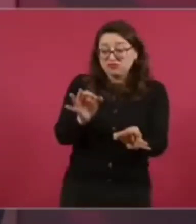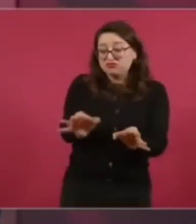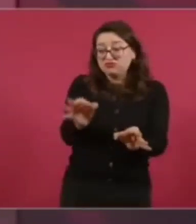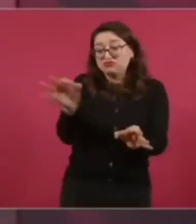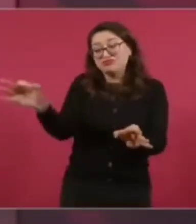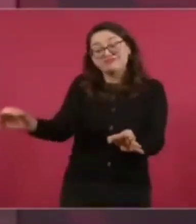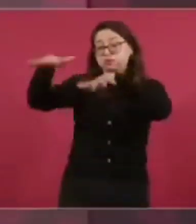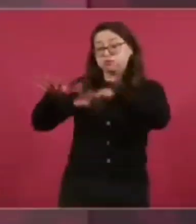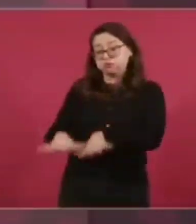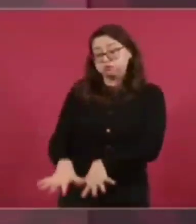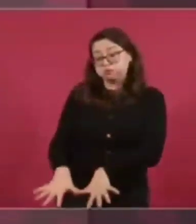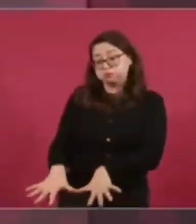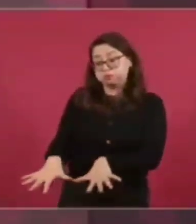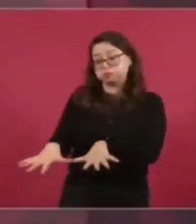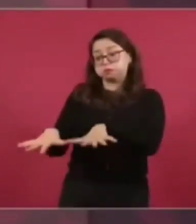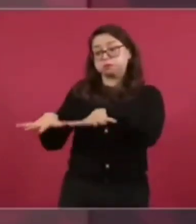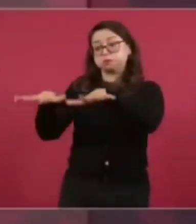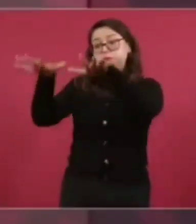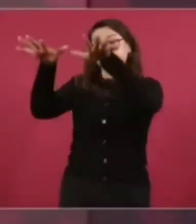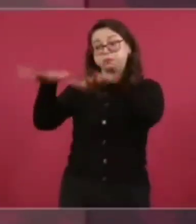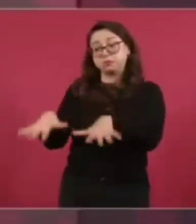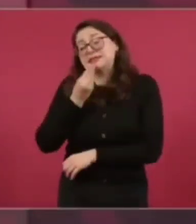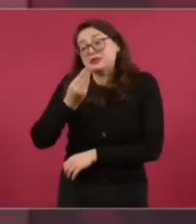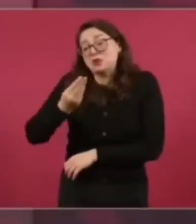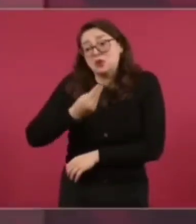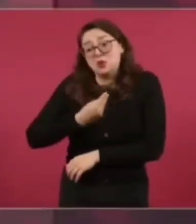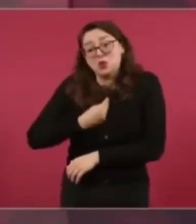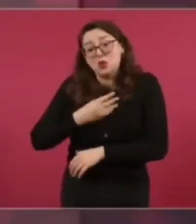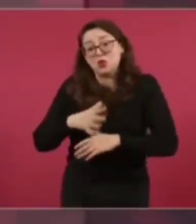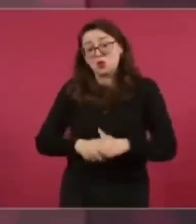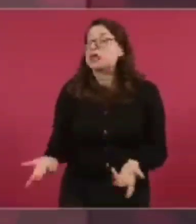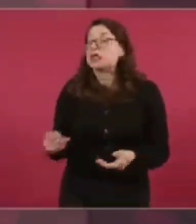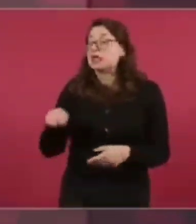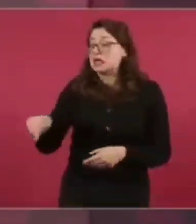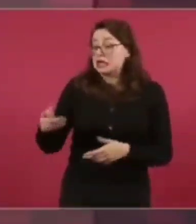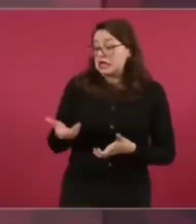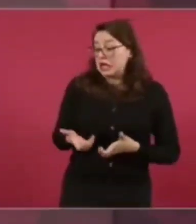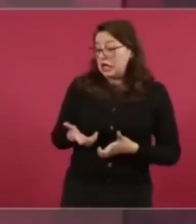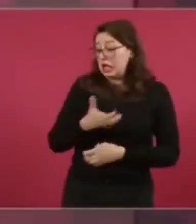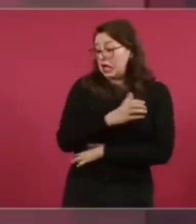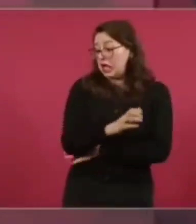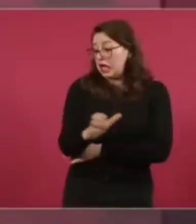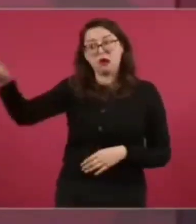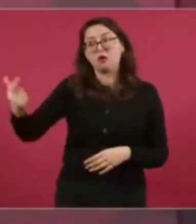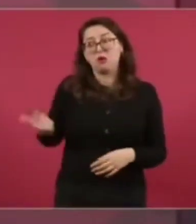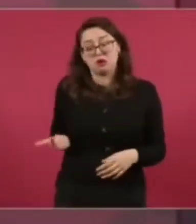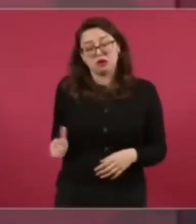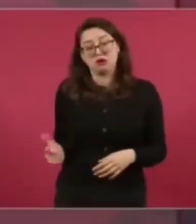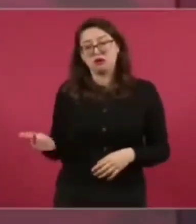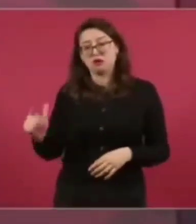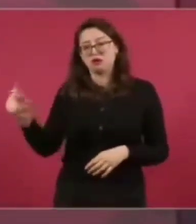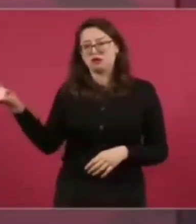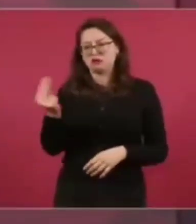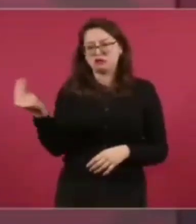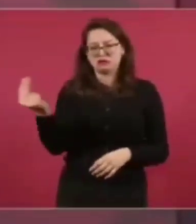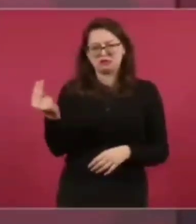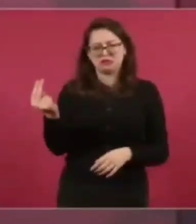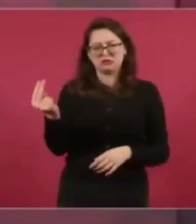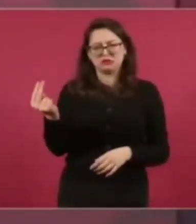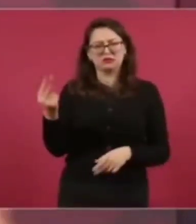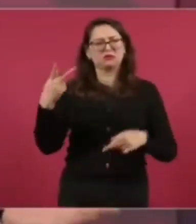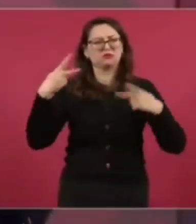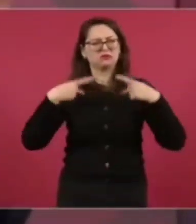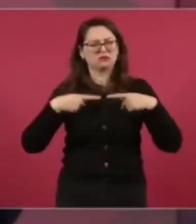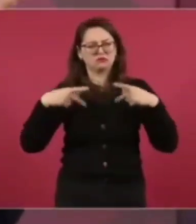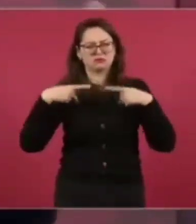de Jalisco se iban a quedar con los brazos cruzados viendo pasar cómo se llevaban el agua. ¿En qué cabeza cabe? Pues